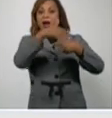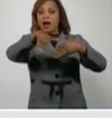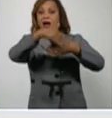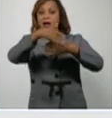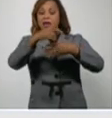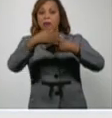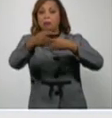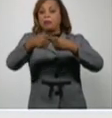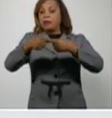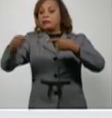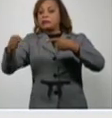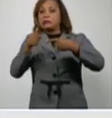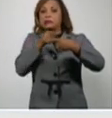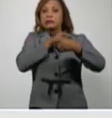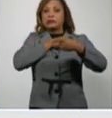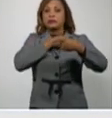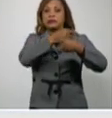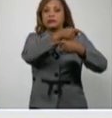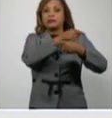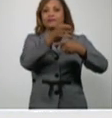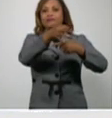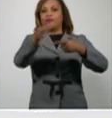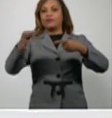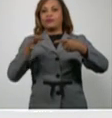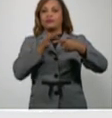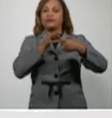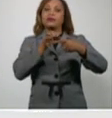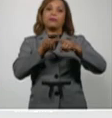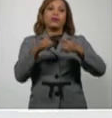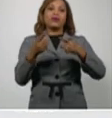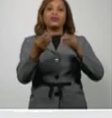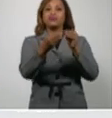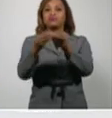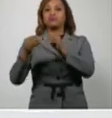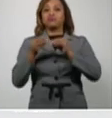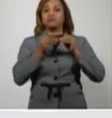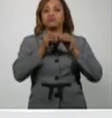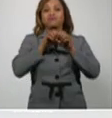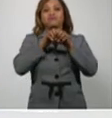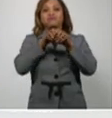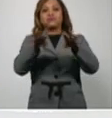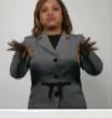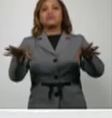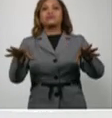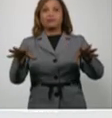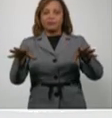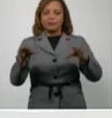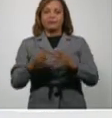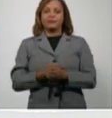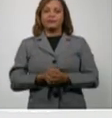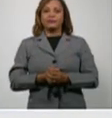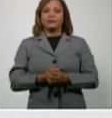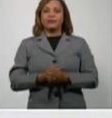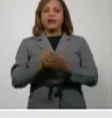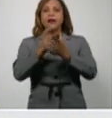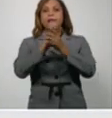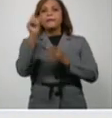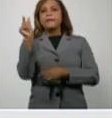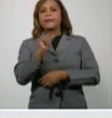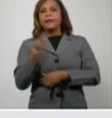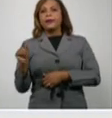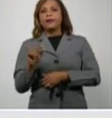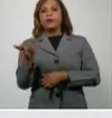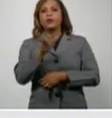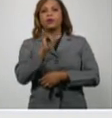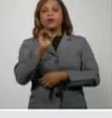tanto la transmisión se distribuye en todo el territorio. Mayabeque también con una